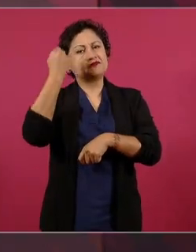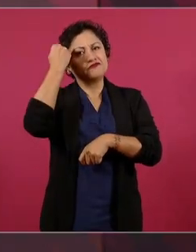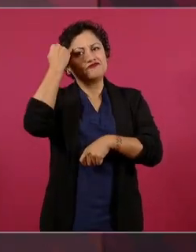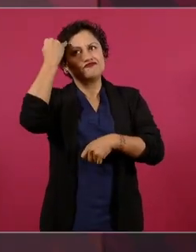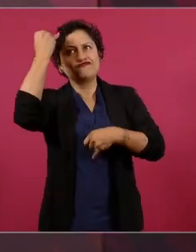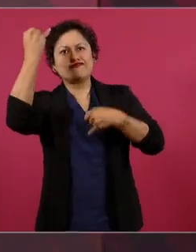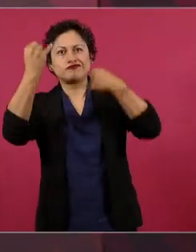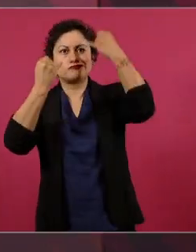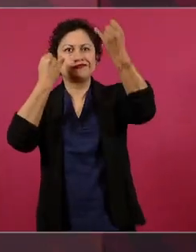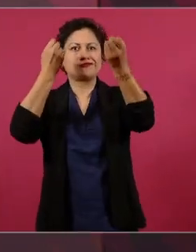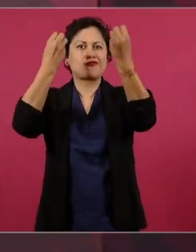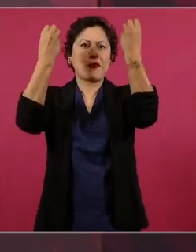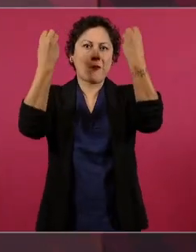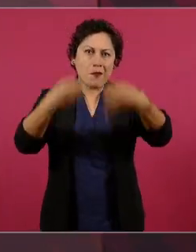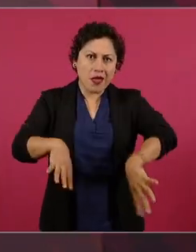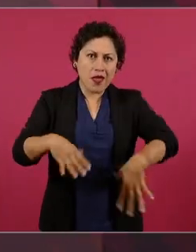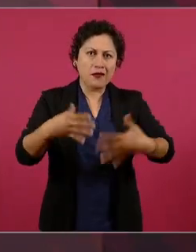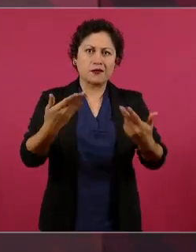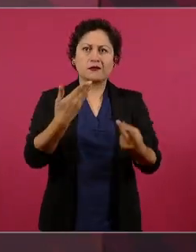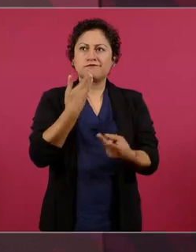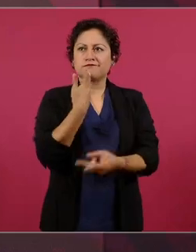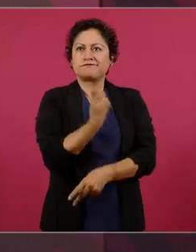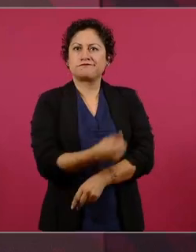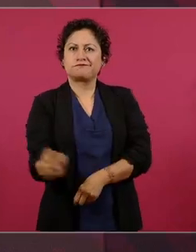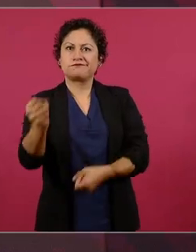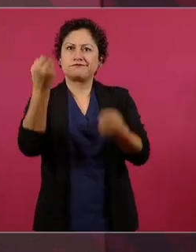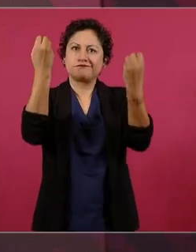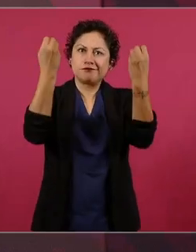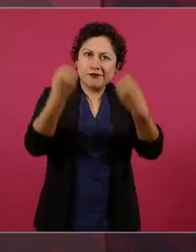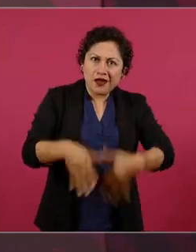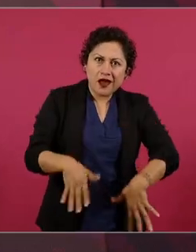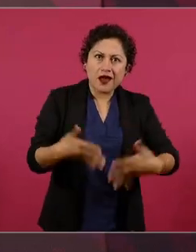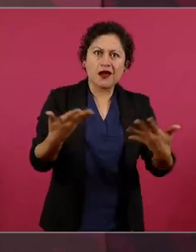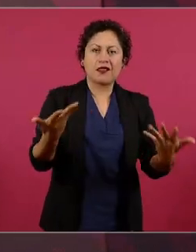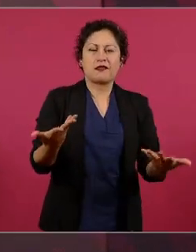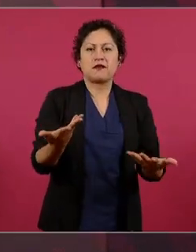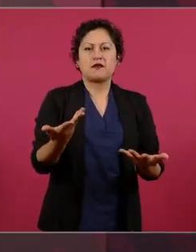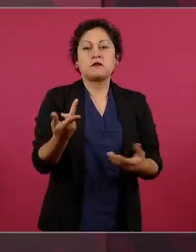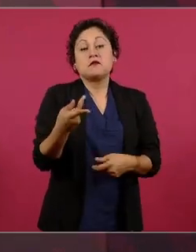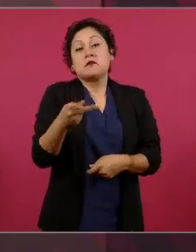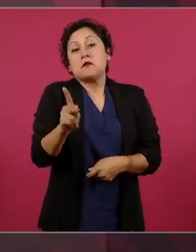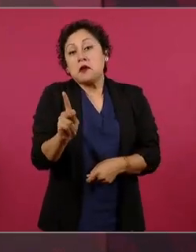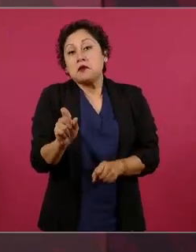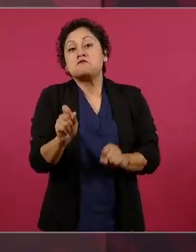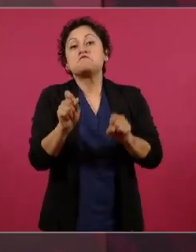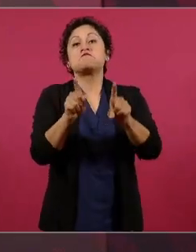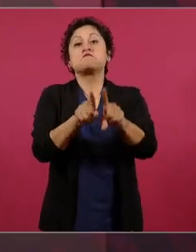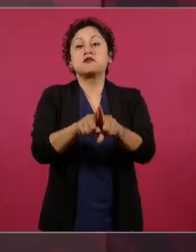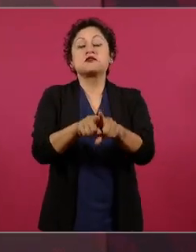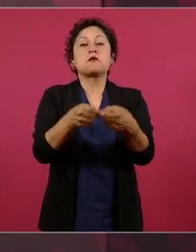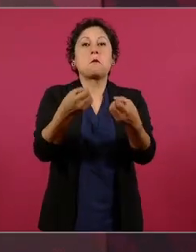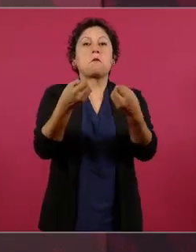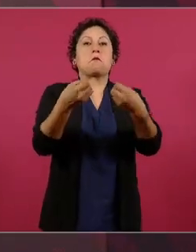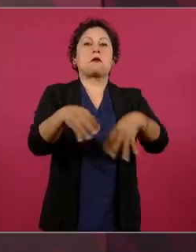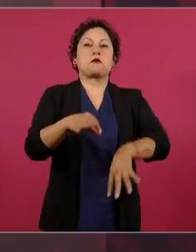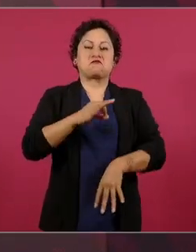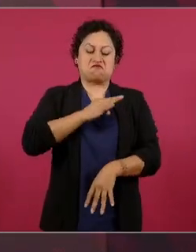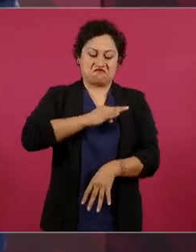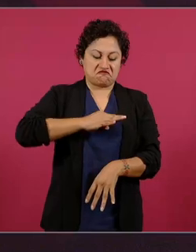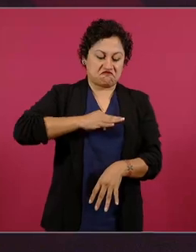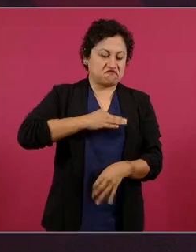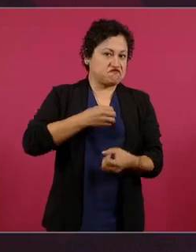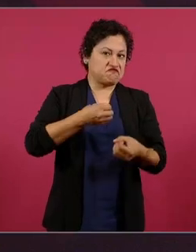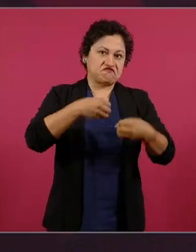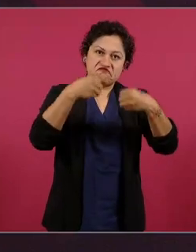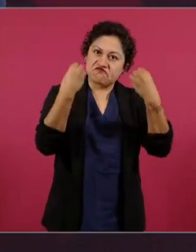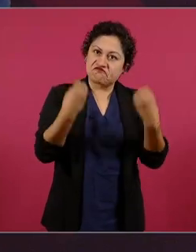pero además se pierde la alegría, la felicidad, se amarga el alma,